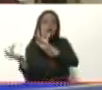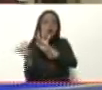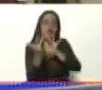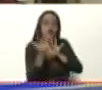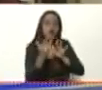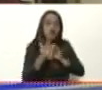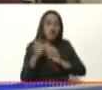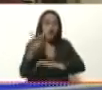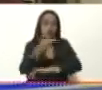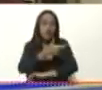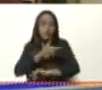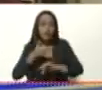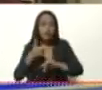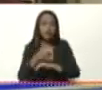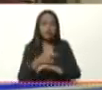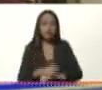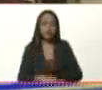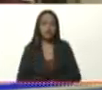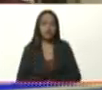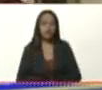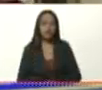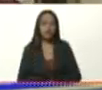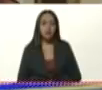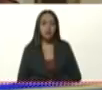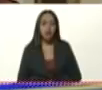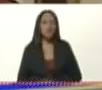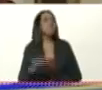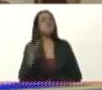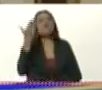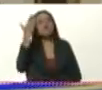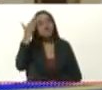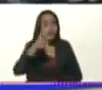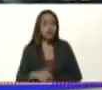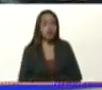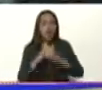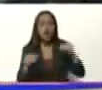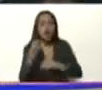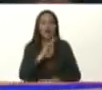lunes. Y aquí tengo